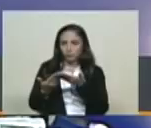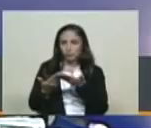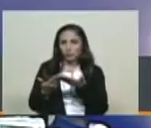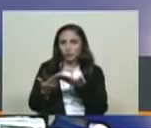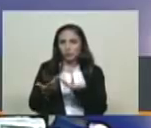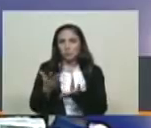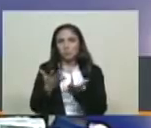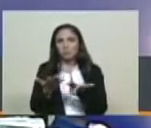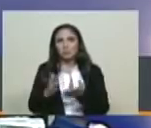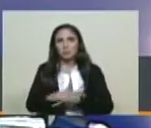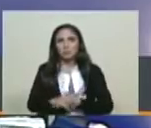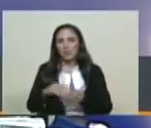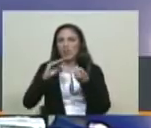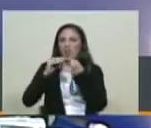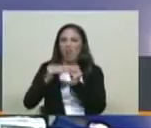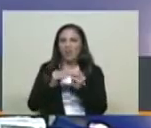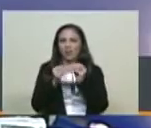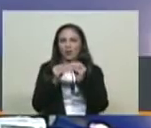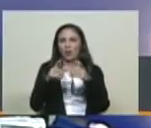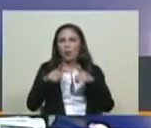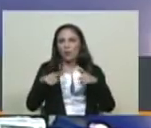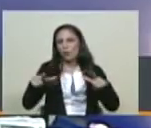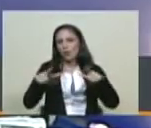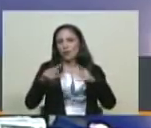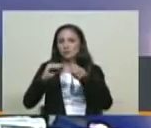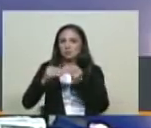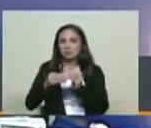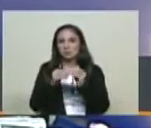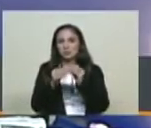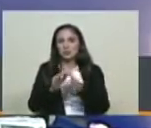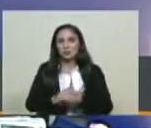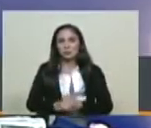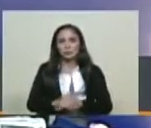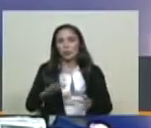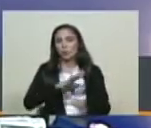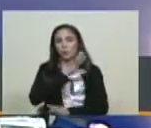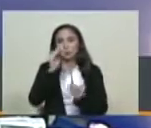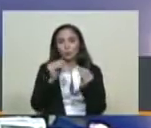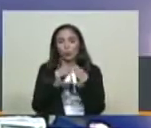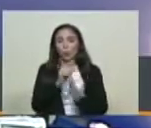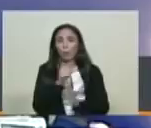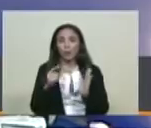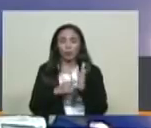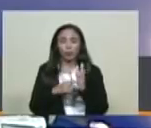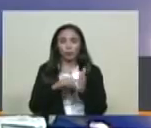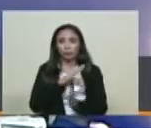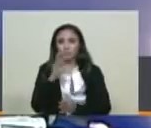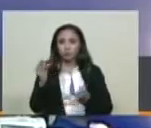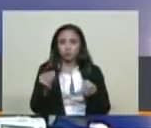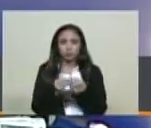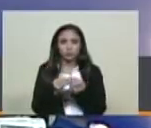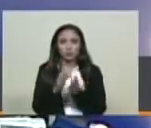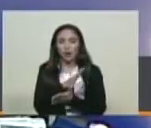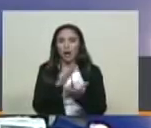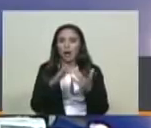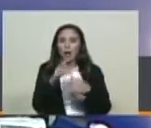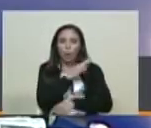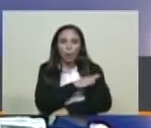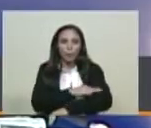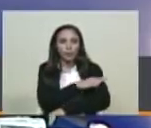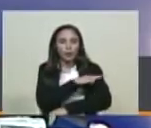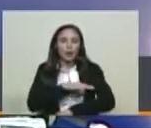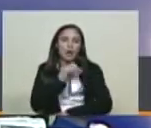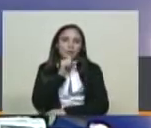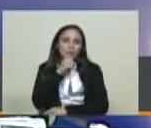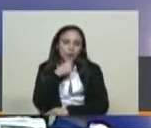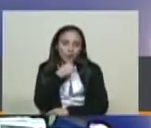una rehabilitación integral de este hospital tan importante para nuestros viejitos y